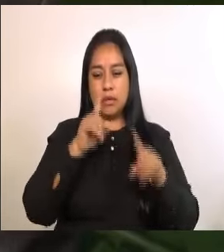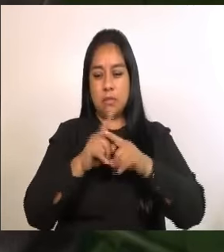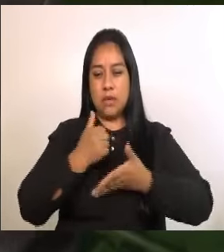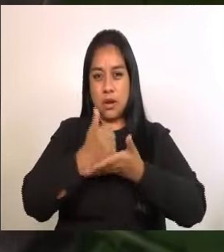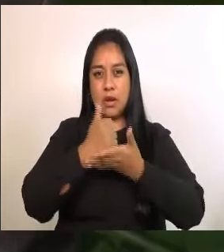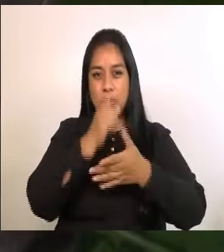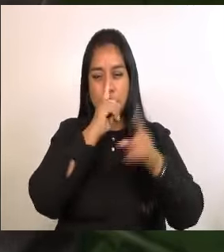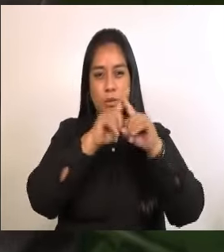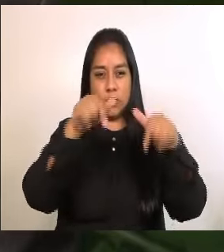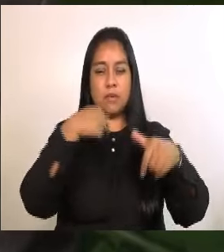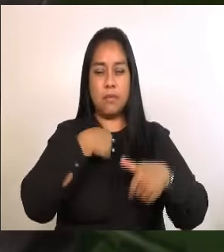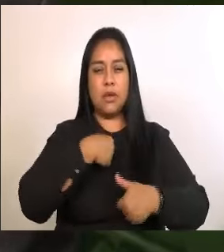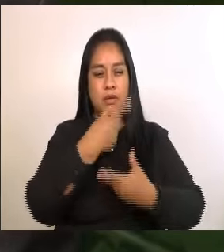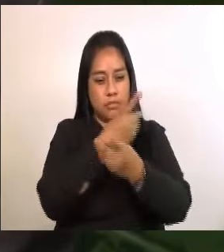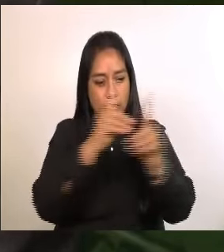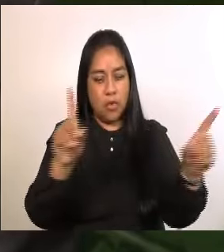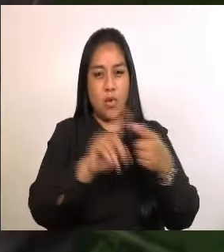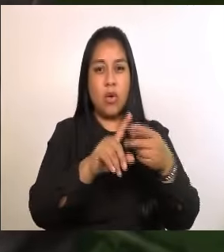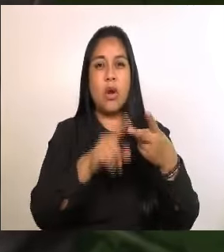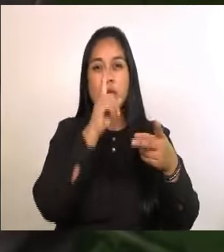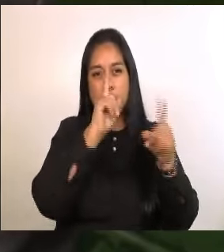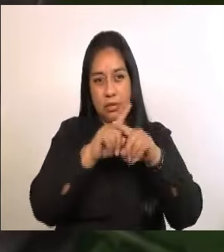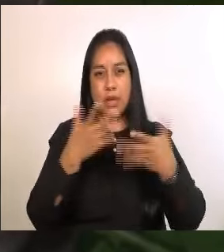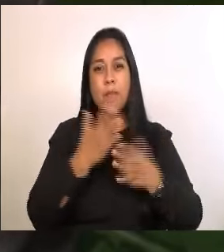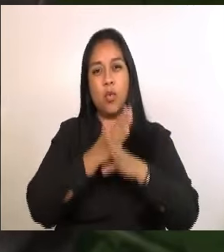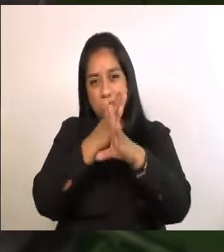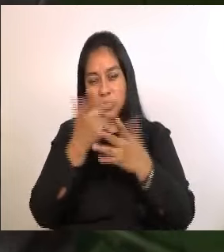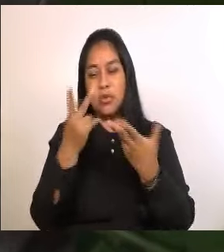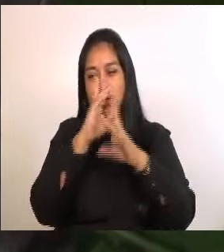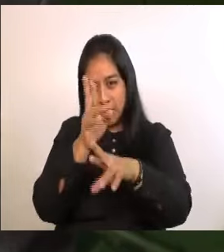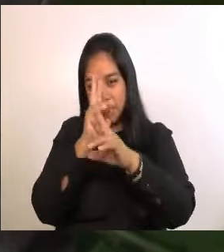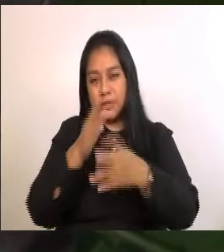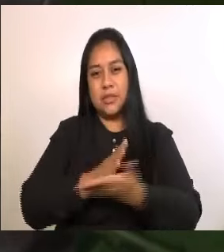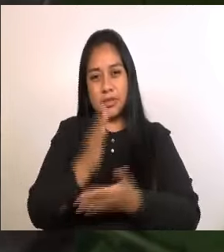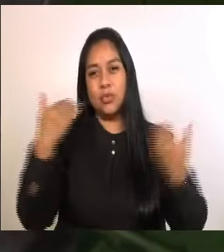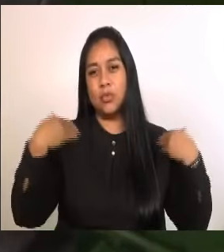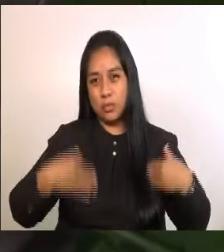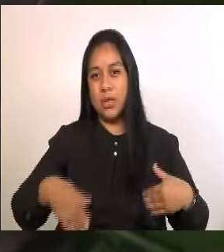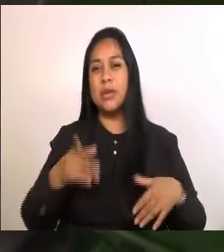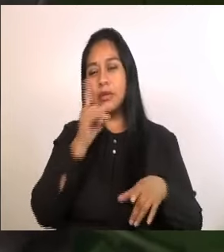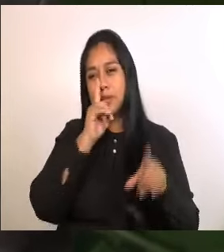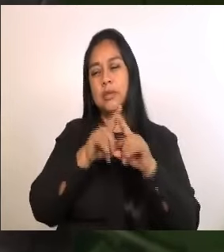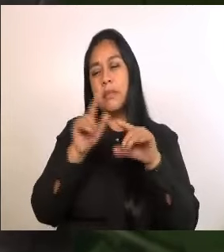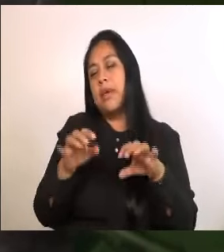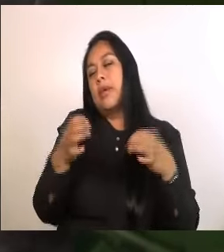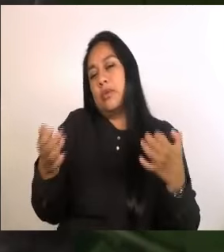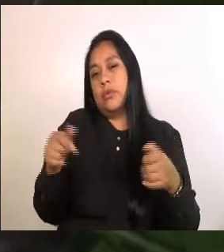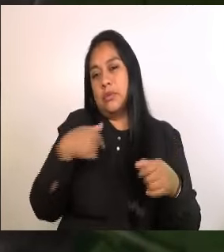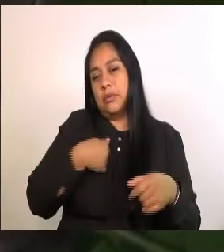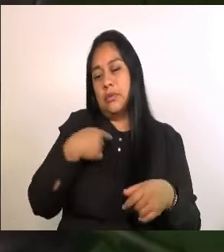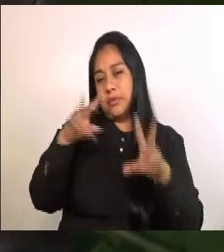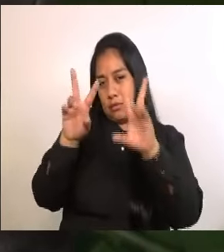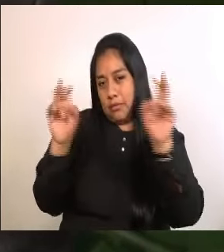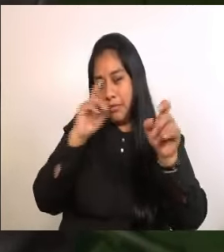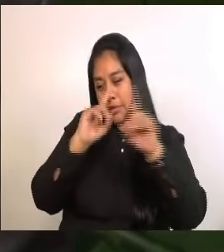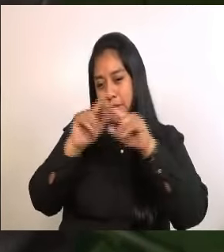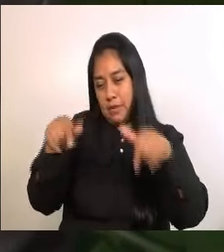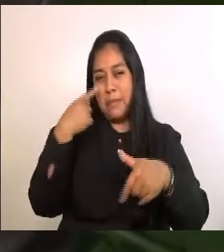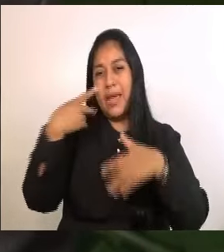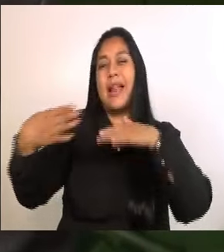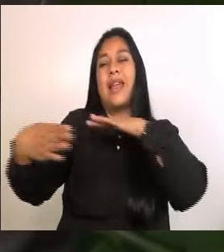que tiene su vocación democrática, de protección y respeto a los derechos humanos. Así que ese es nuestro marco de actuación, la